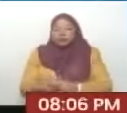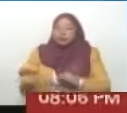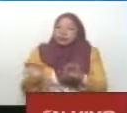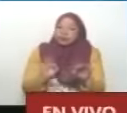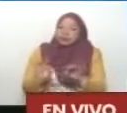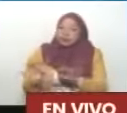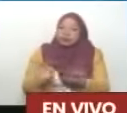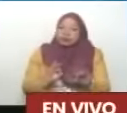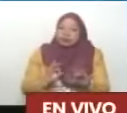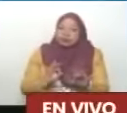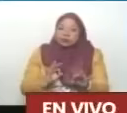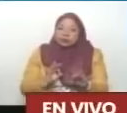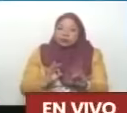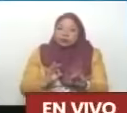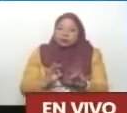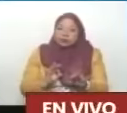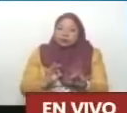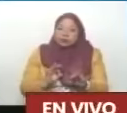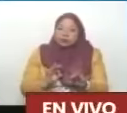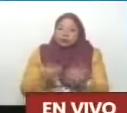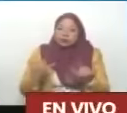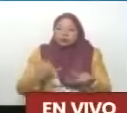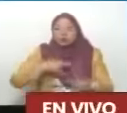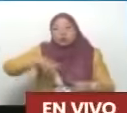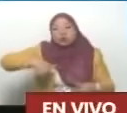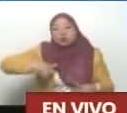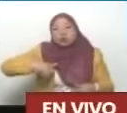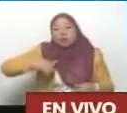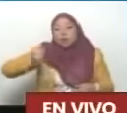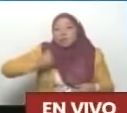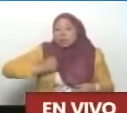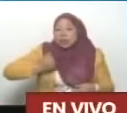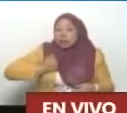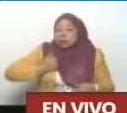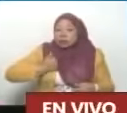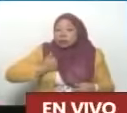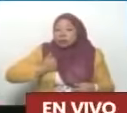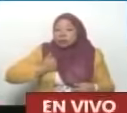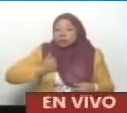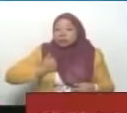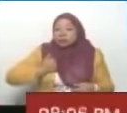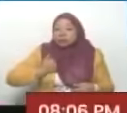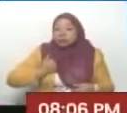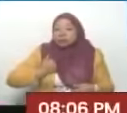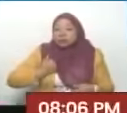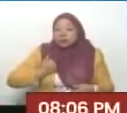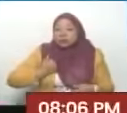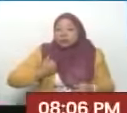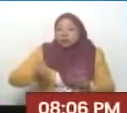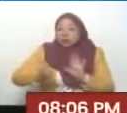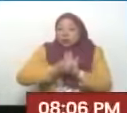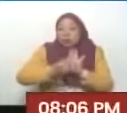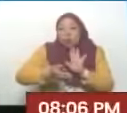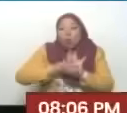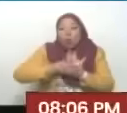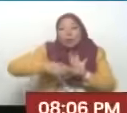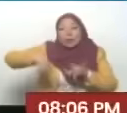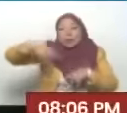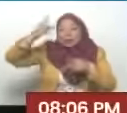prepárense para que así como nosotros ganamos las batallas contra el golpe mediático, ¿se acuerdan?